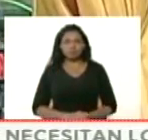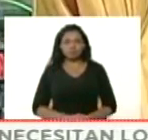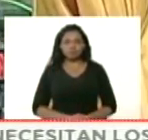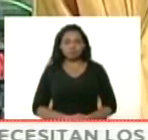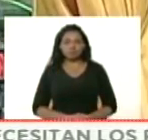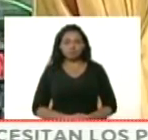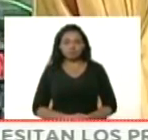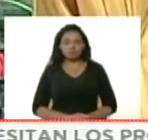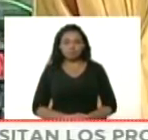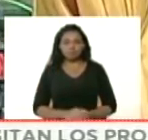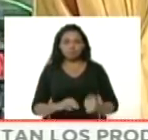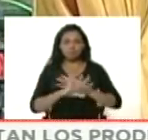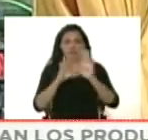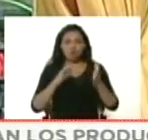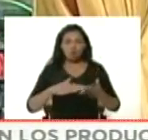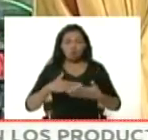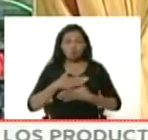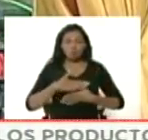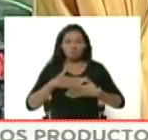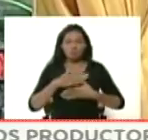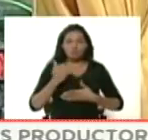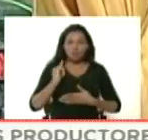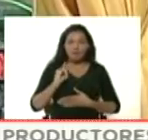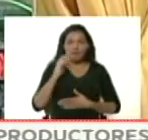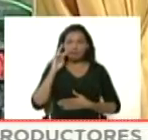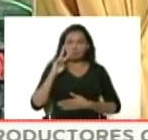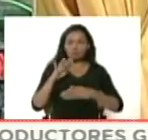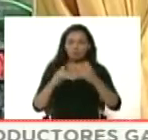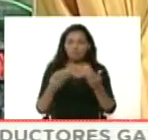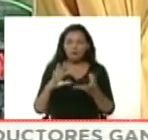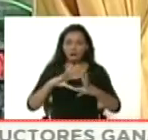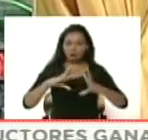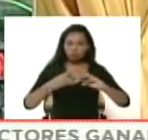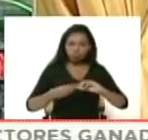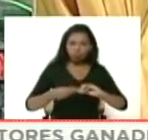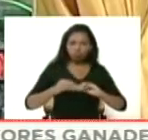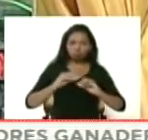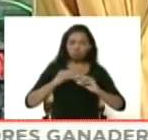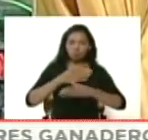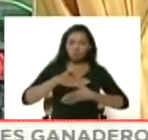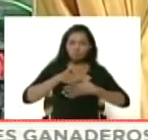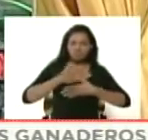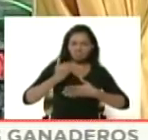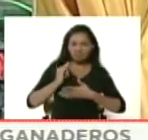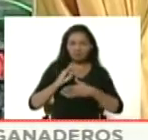que por sus condiciones genotípicas están plenamente adaptadas a las condiciones